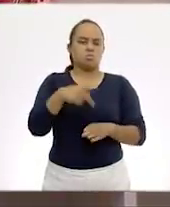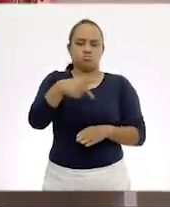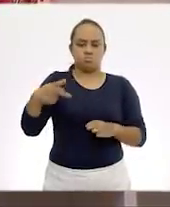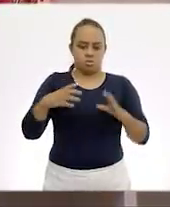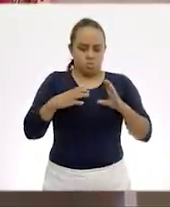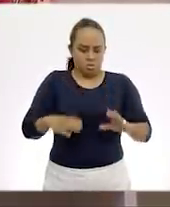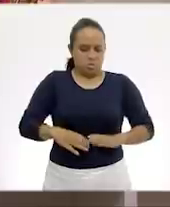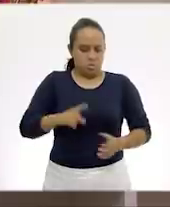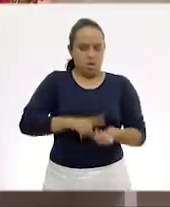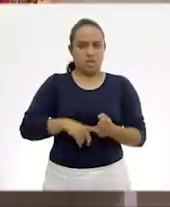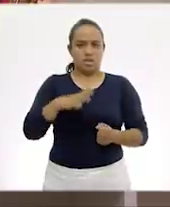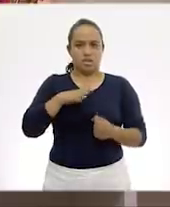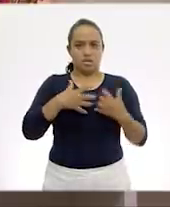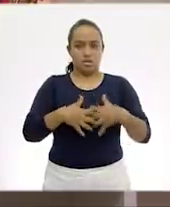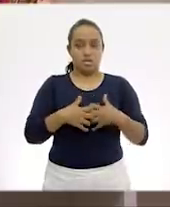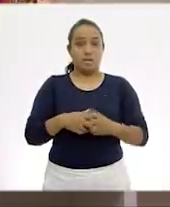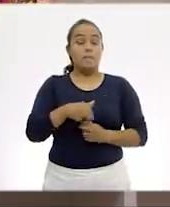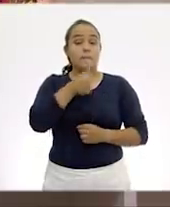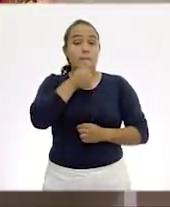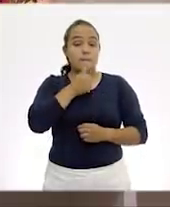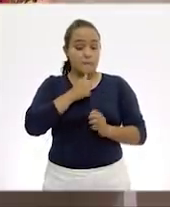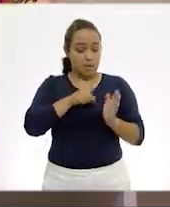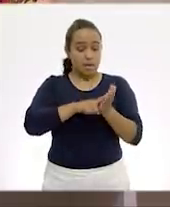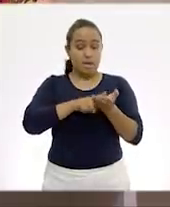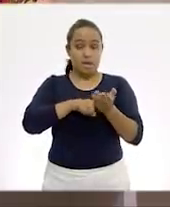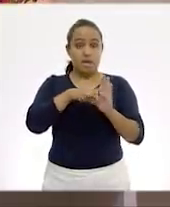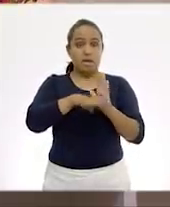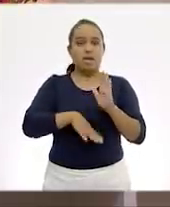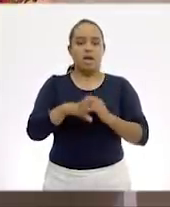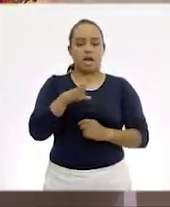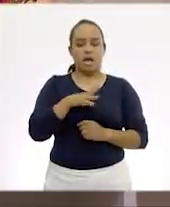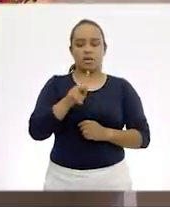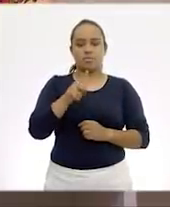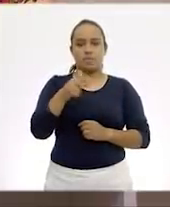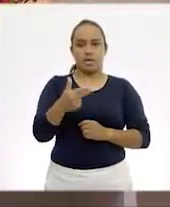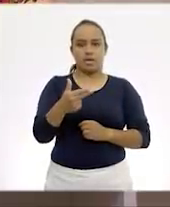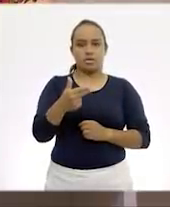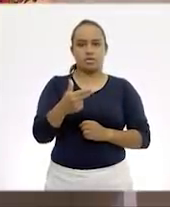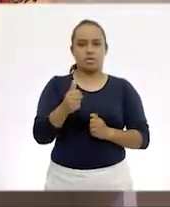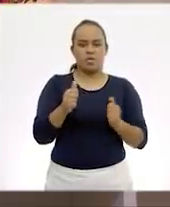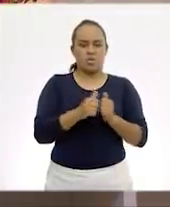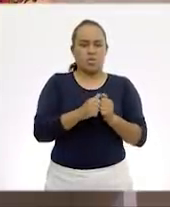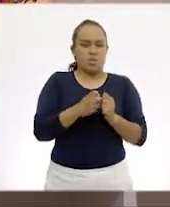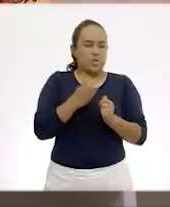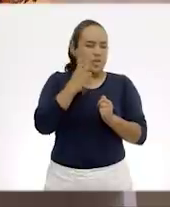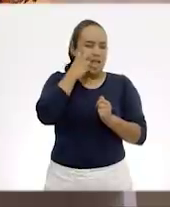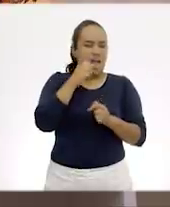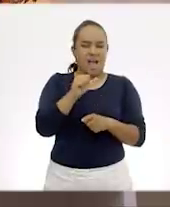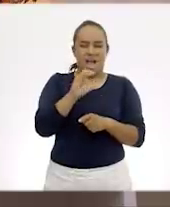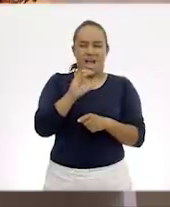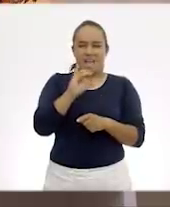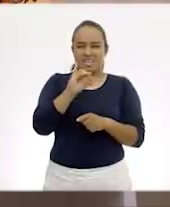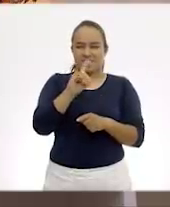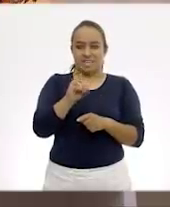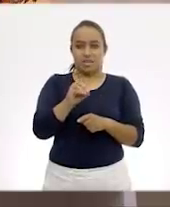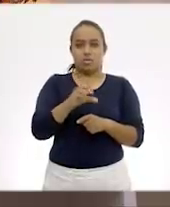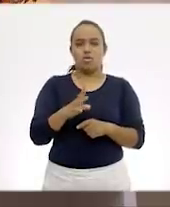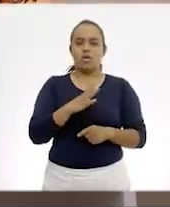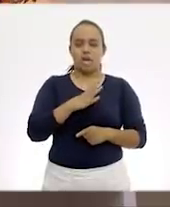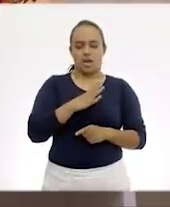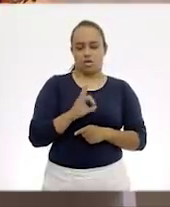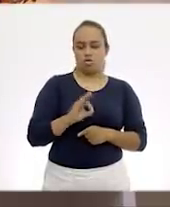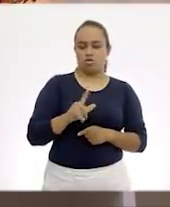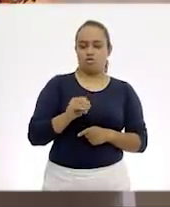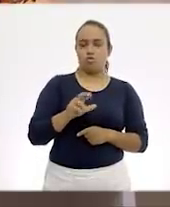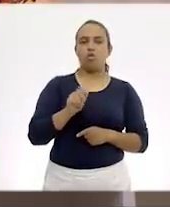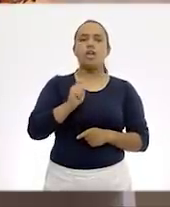nuestro cuerpo. Nuestra vagina está condicionada para tener un pH bastante ácido y tiene normalmente flora, es